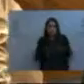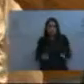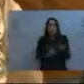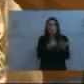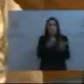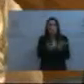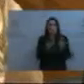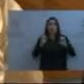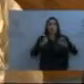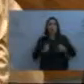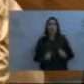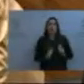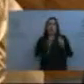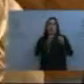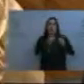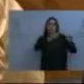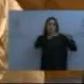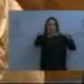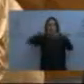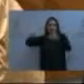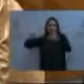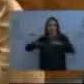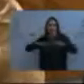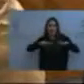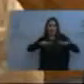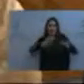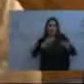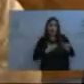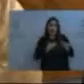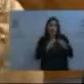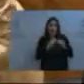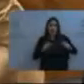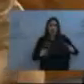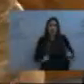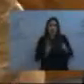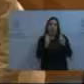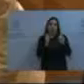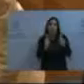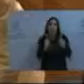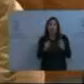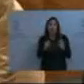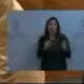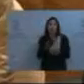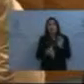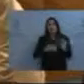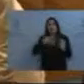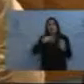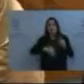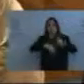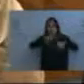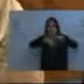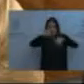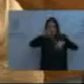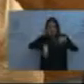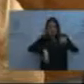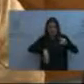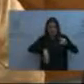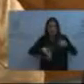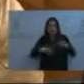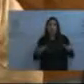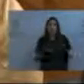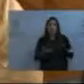de cesión de las parcelas por parte del Ayuntamiento de Siero que hacen posible la construcción. Quiere decirse